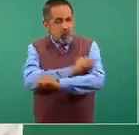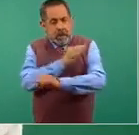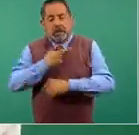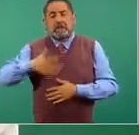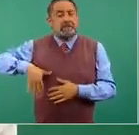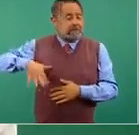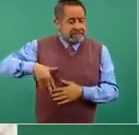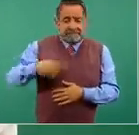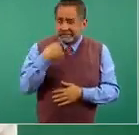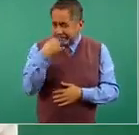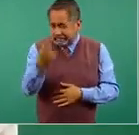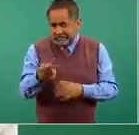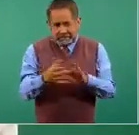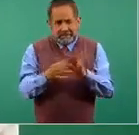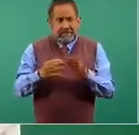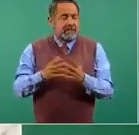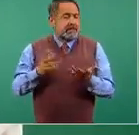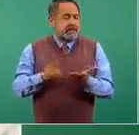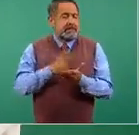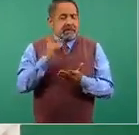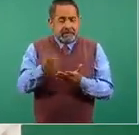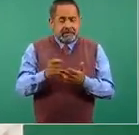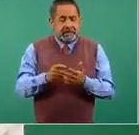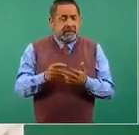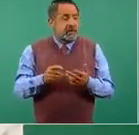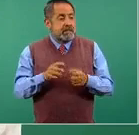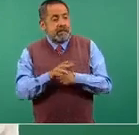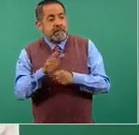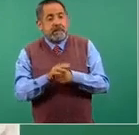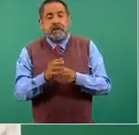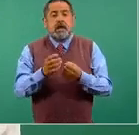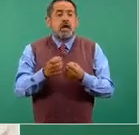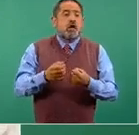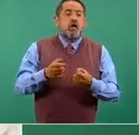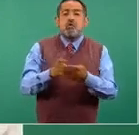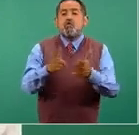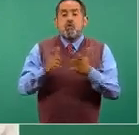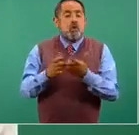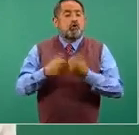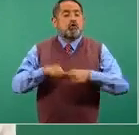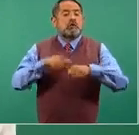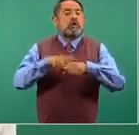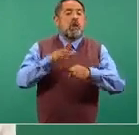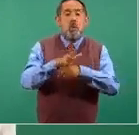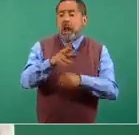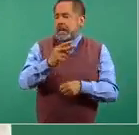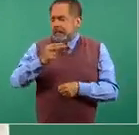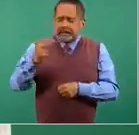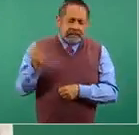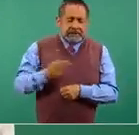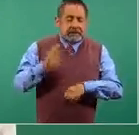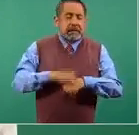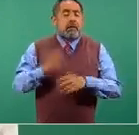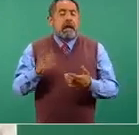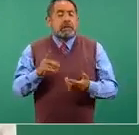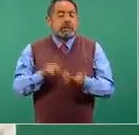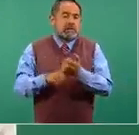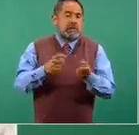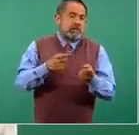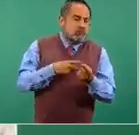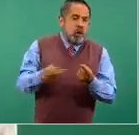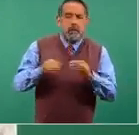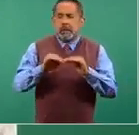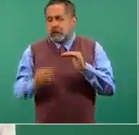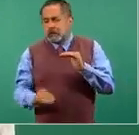de enfatizar una vez más de la vulnerabilidad social relacionada con la pobreza, las